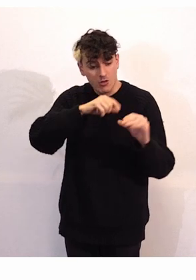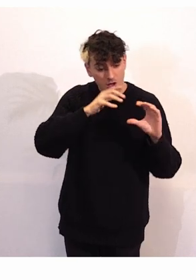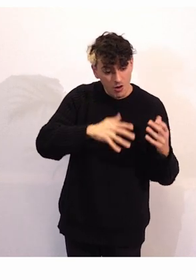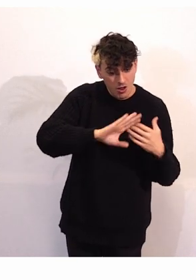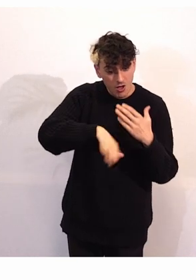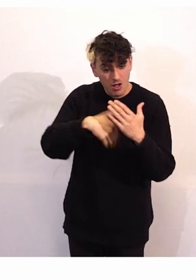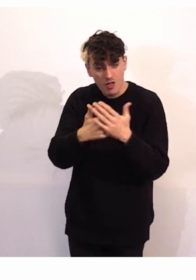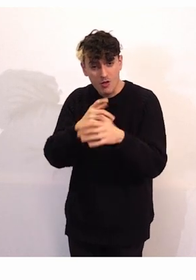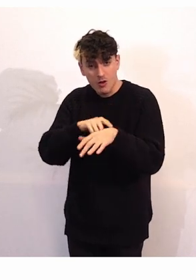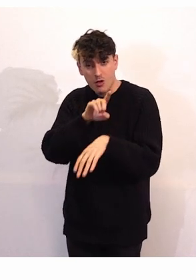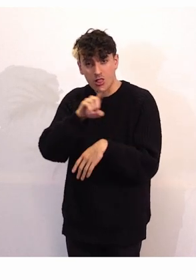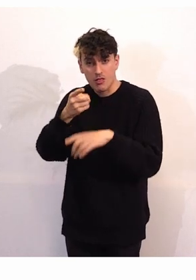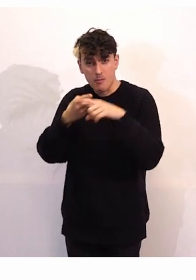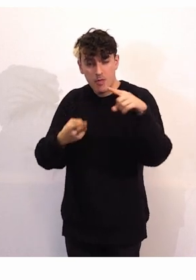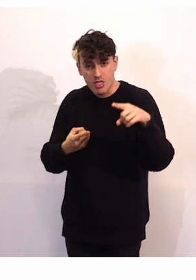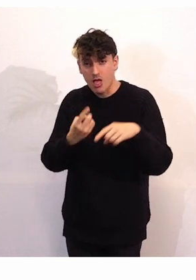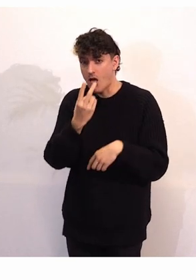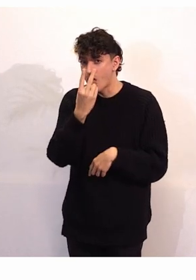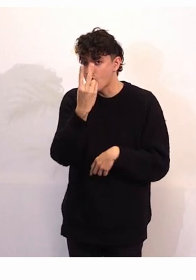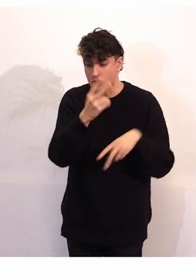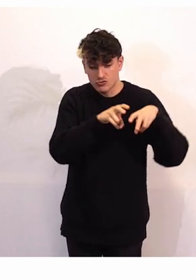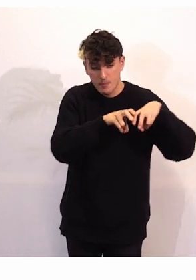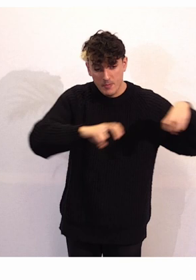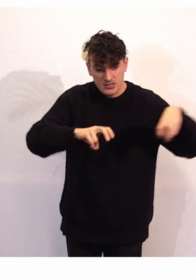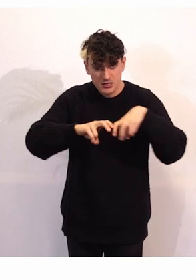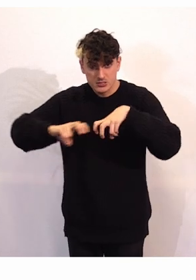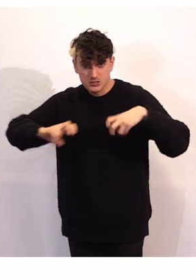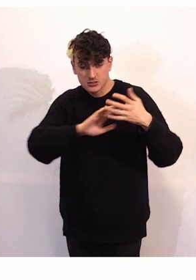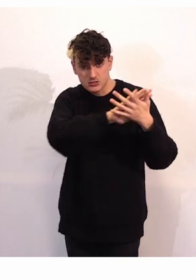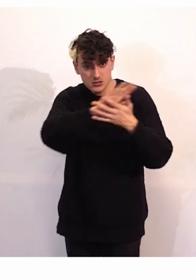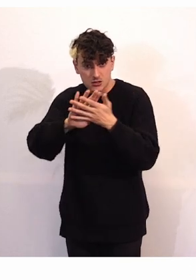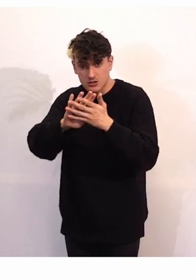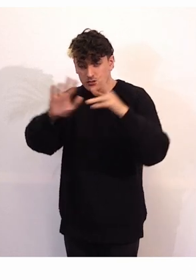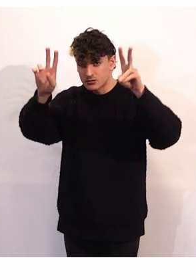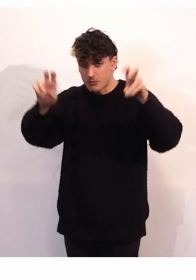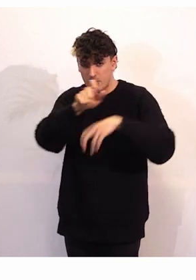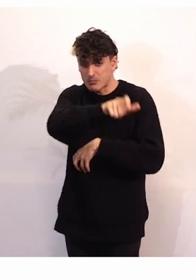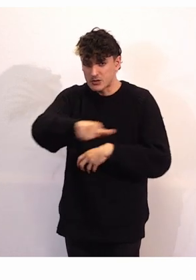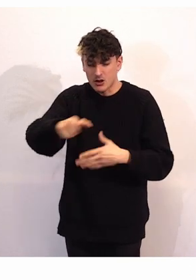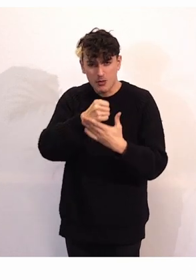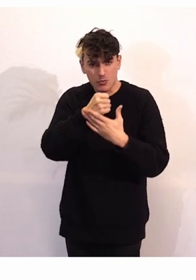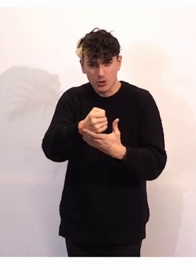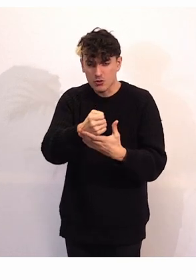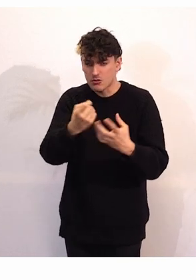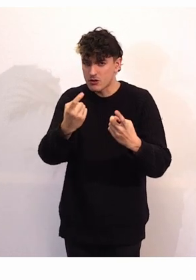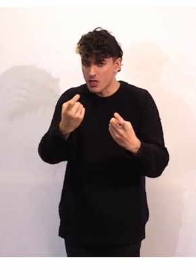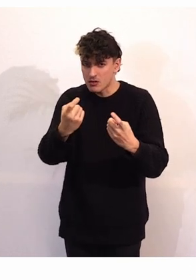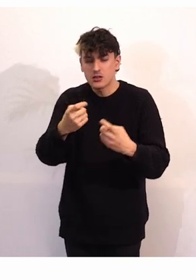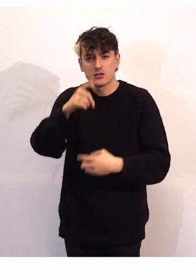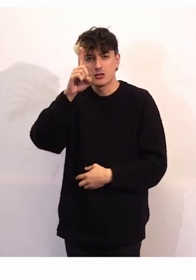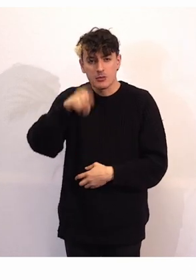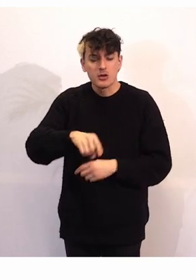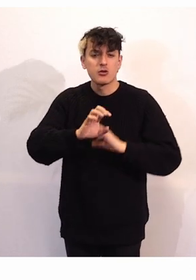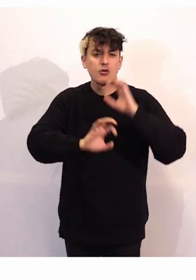tendremos dos mesas diferentes sobre las personas que necesitan más apoyo y sobre el liderazgo en nuestras